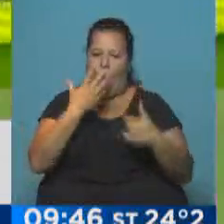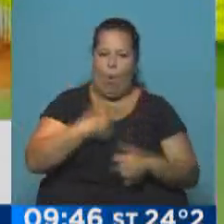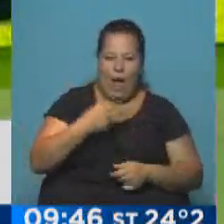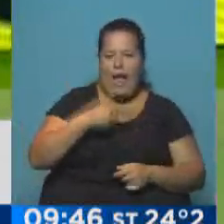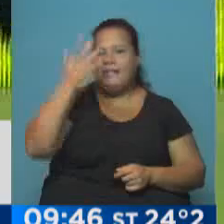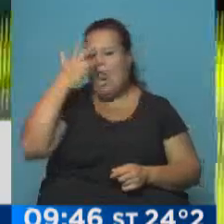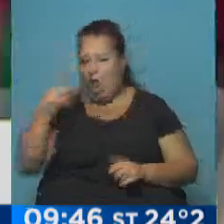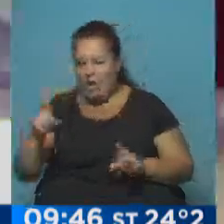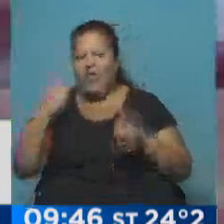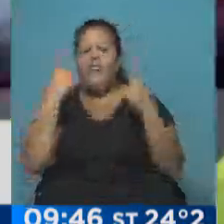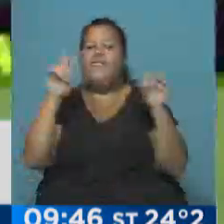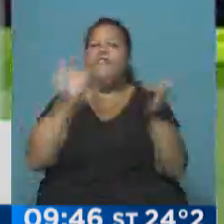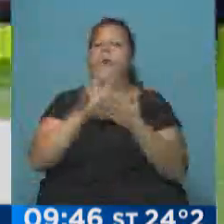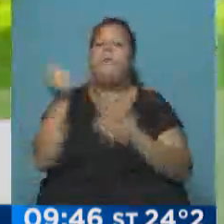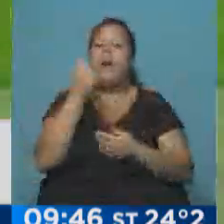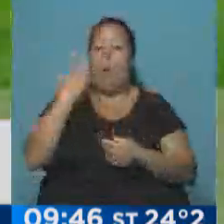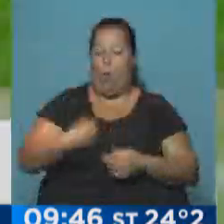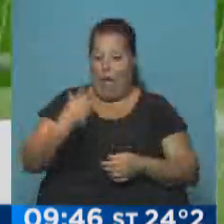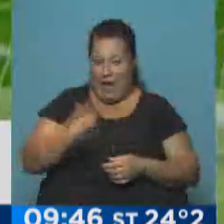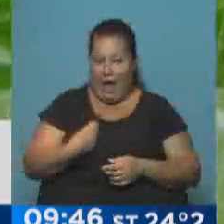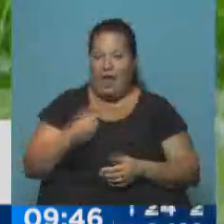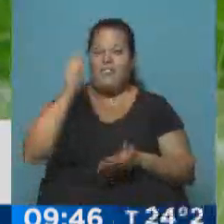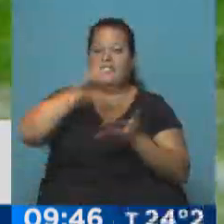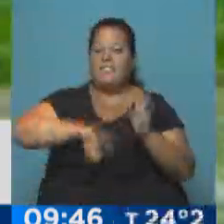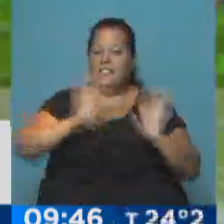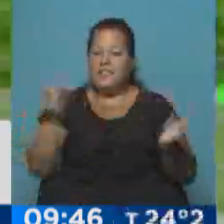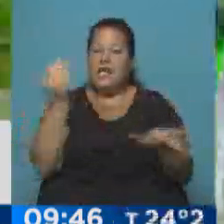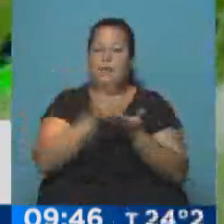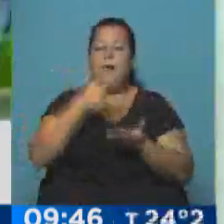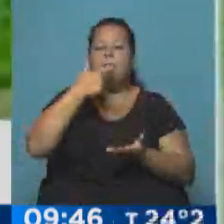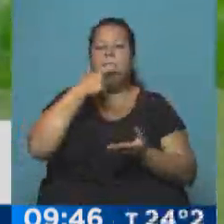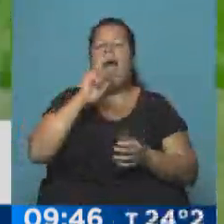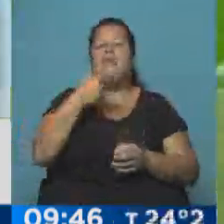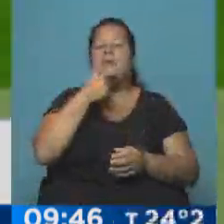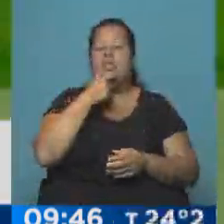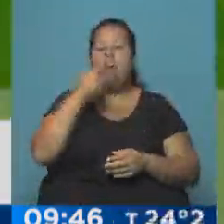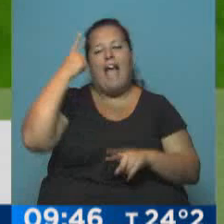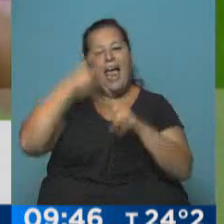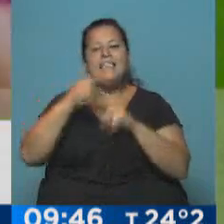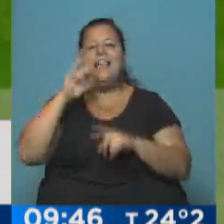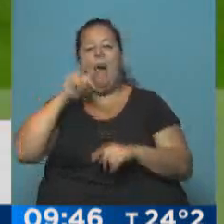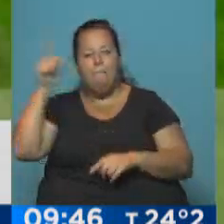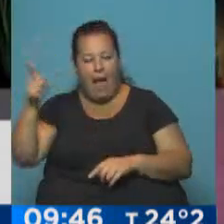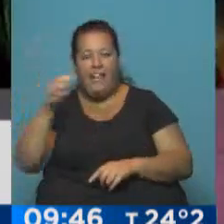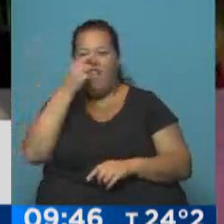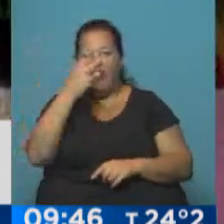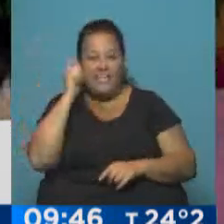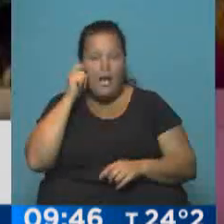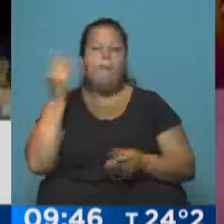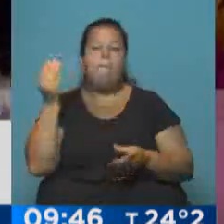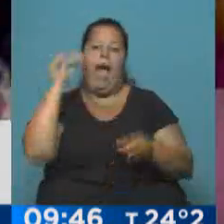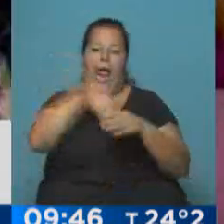como San Lorenzo. Entre las novedades importantes, en Huracán acaba de firmar un refuerzo Diego Mendoza, delantero de Estudiantes de La Plata, 23 años, para